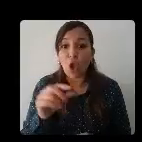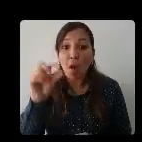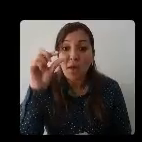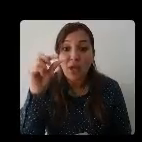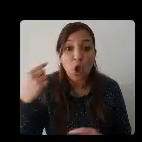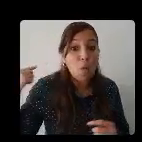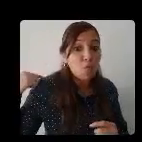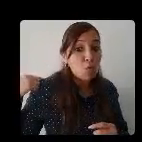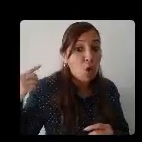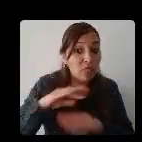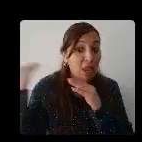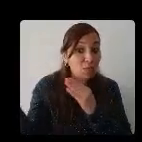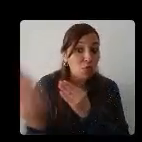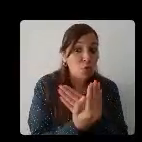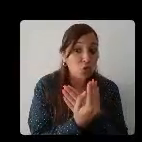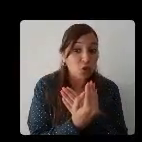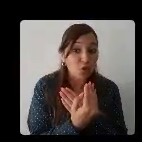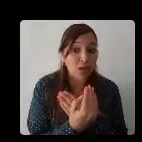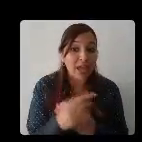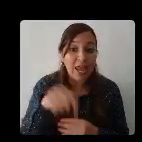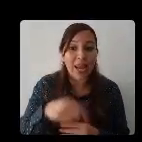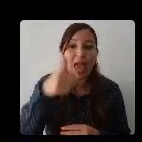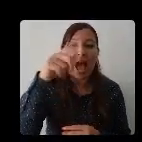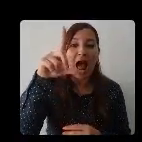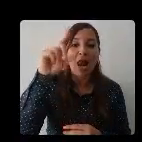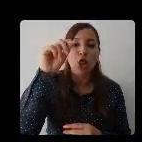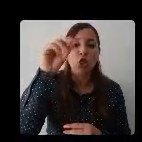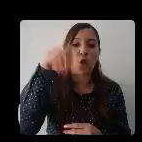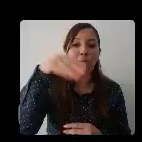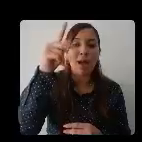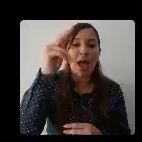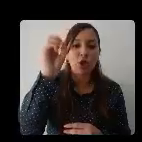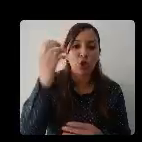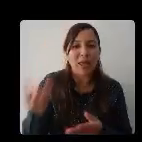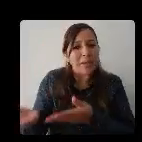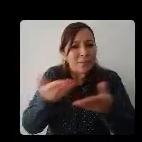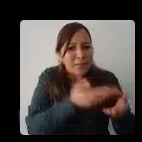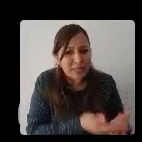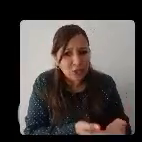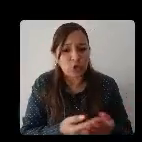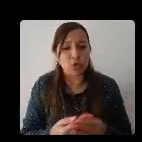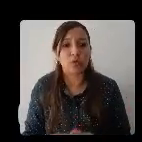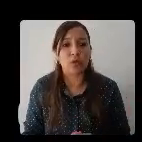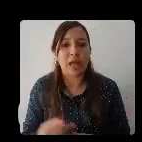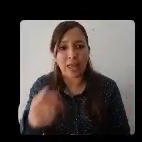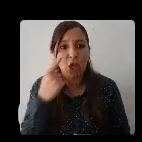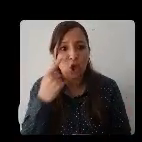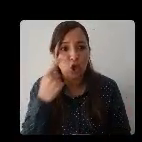Tingana. Y invitarles, ¿no? Así a seguir viendo muchos programas que tenemos,